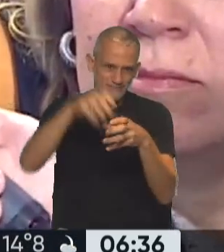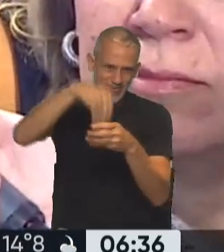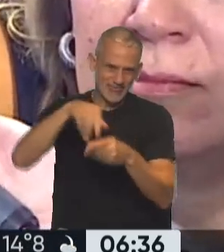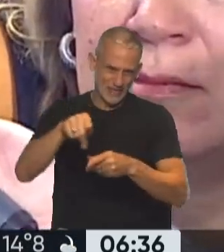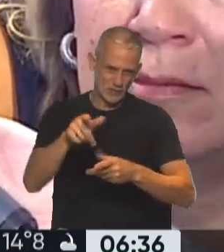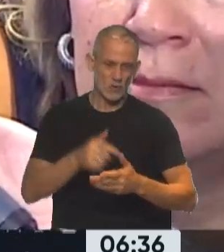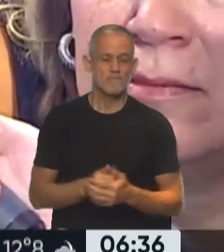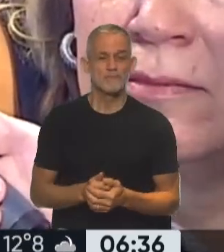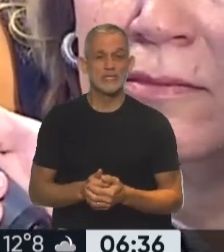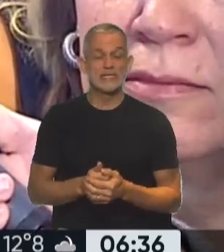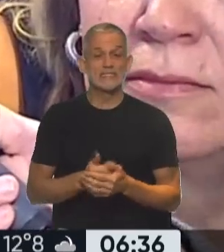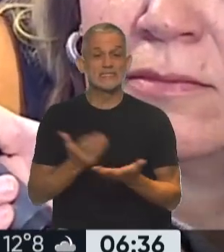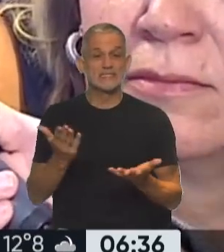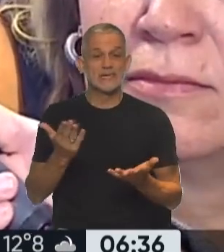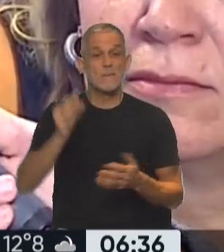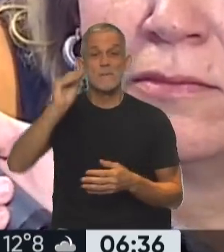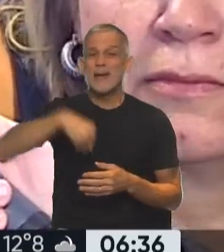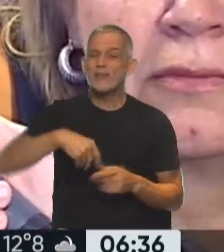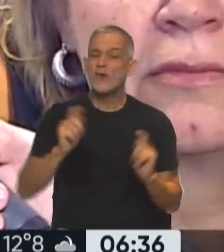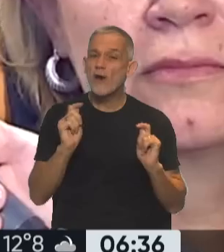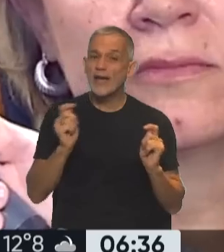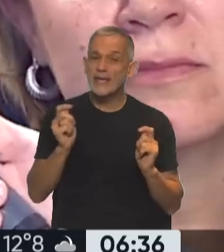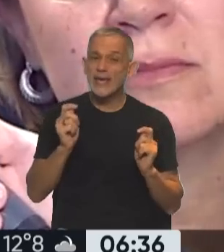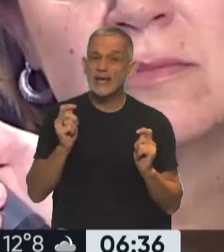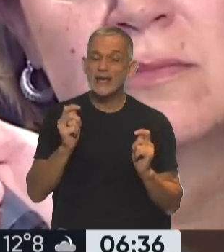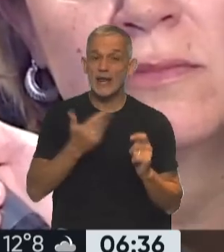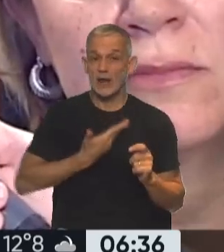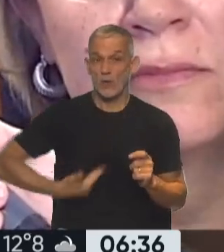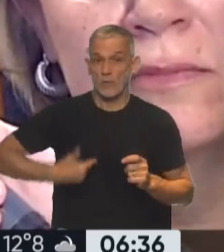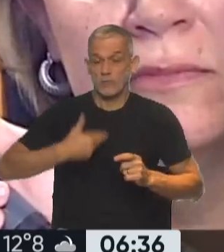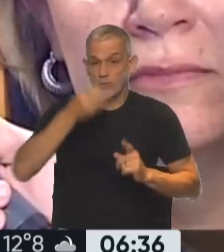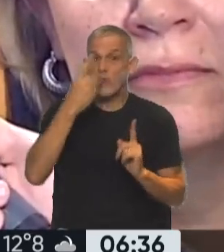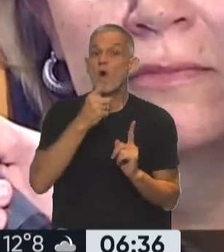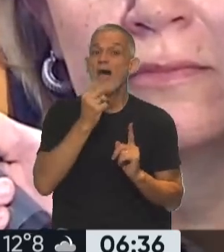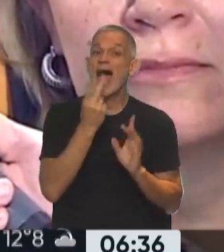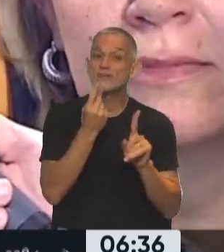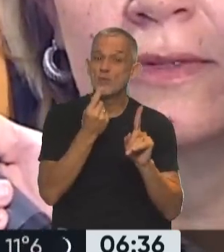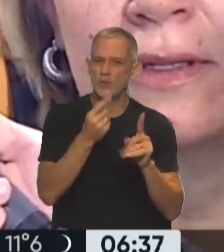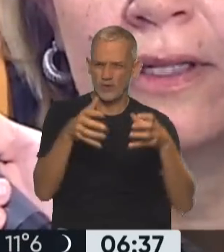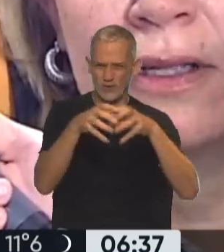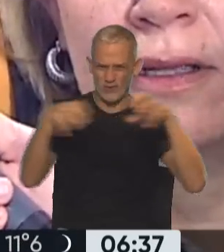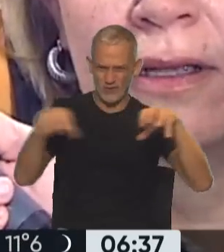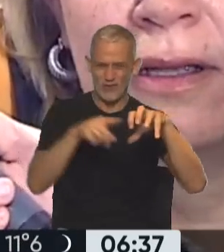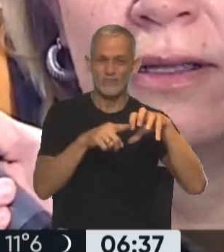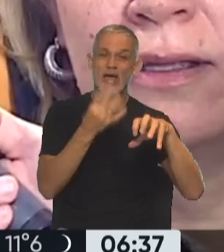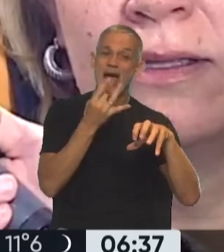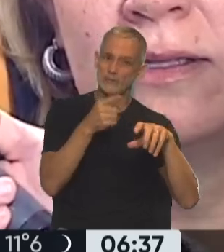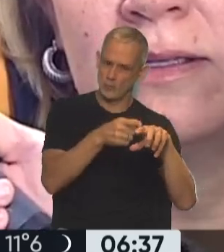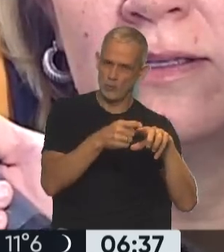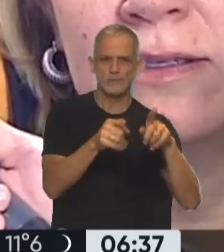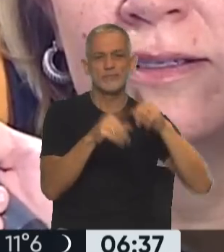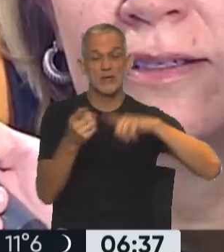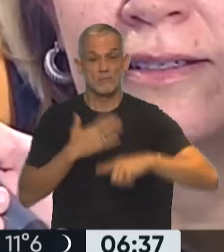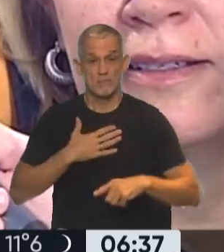realidad, quien perdió de alguna forma fue el oficialismo azul, el oficialismo en la provincia. Lo